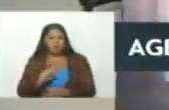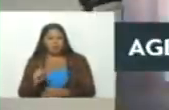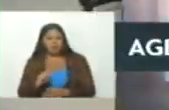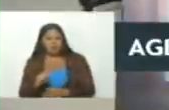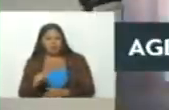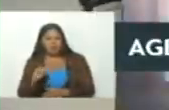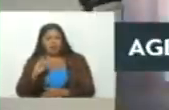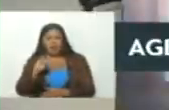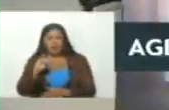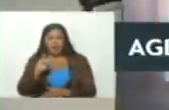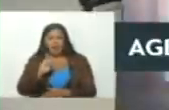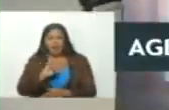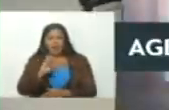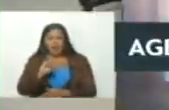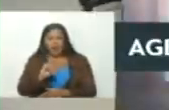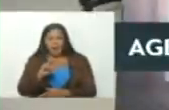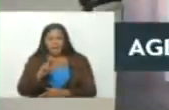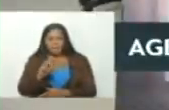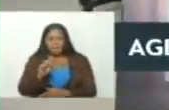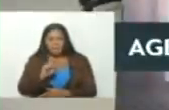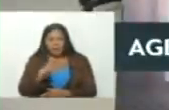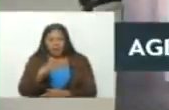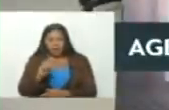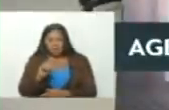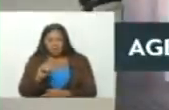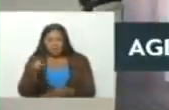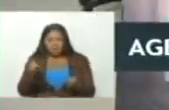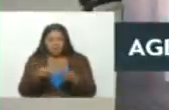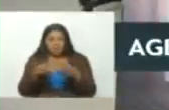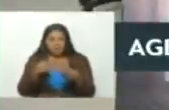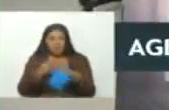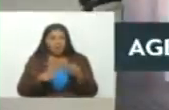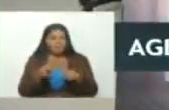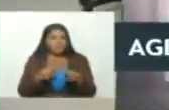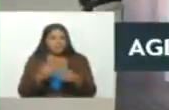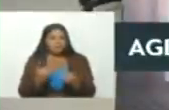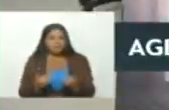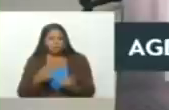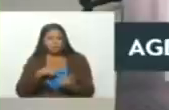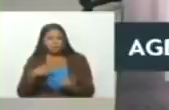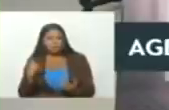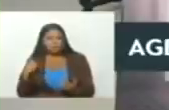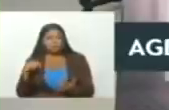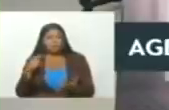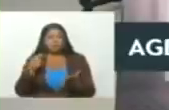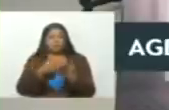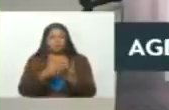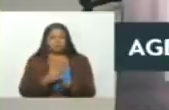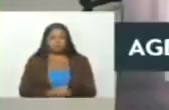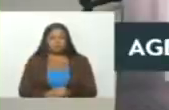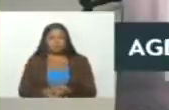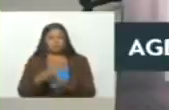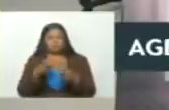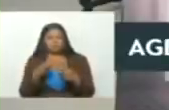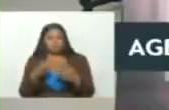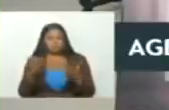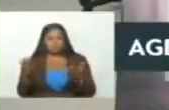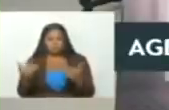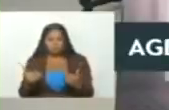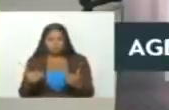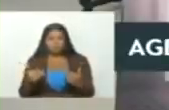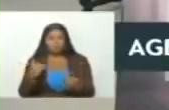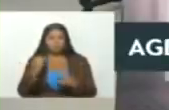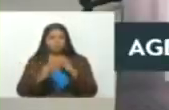el impuesto. Está fuera de la regulación. A los pequeños establecimientos comerciales tampoco tienen que pagar. Los que reciben remesas